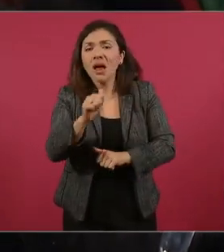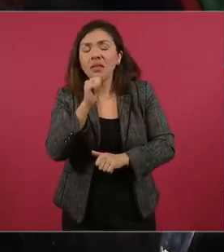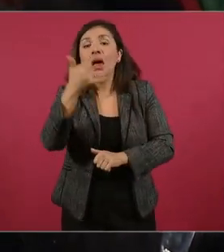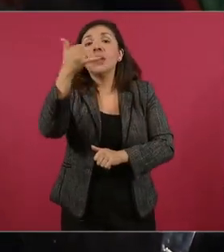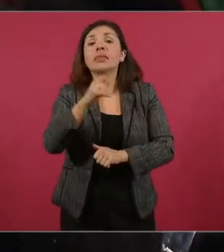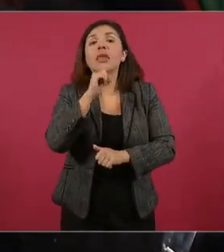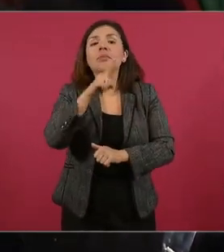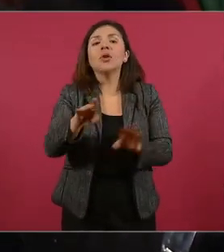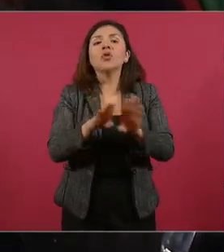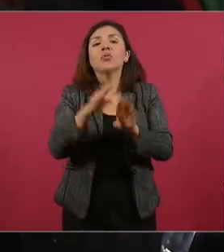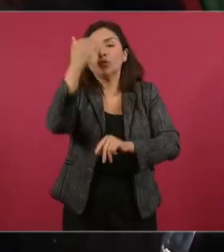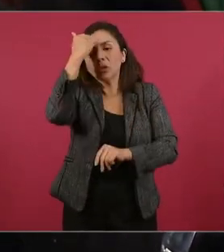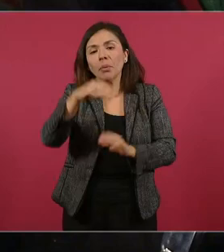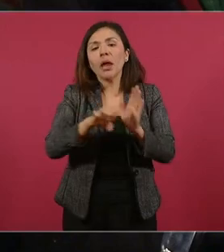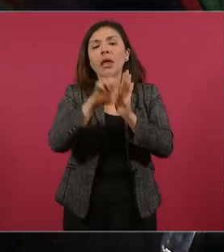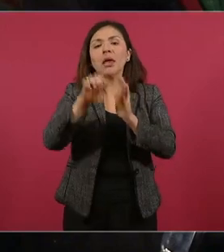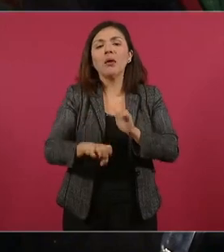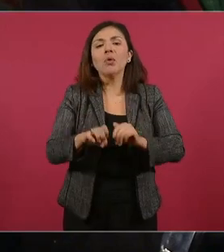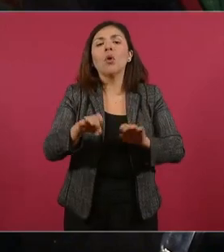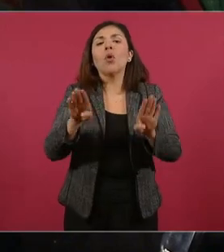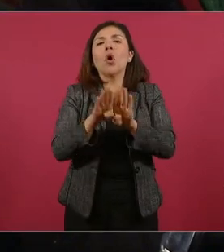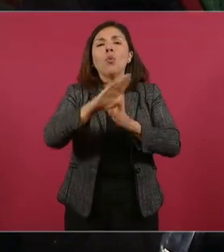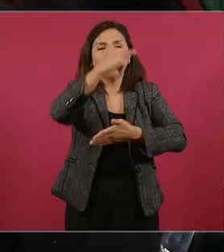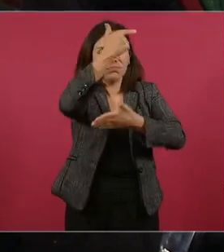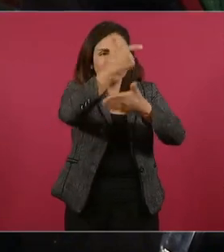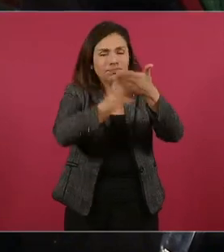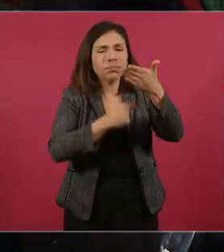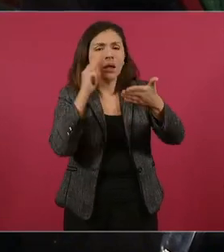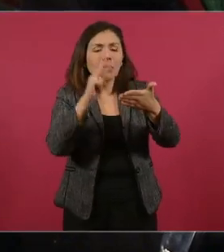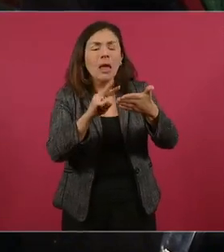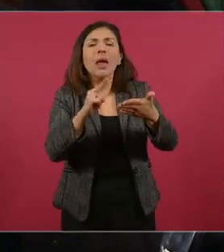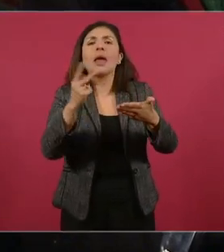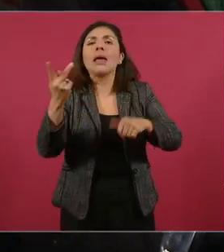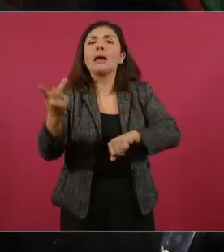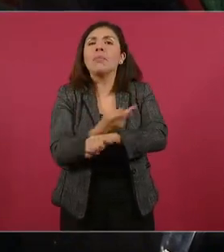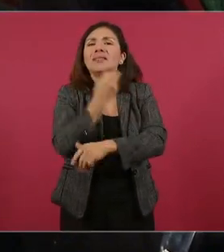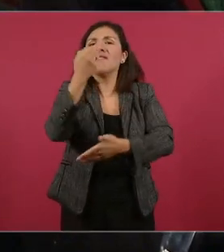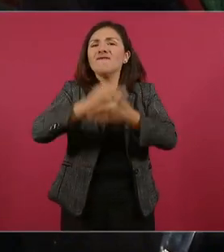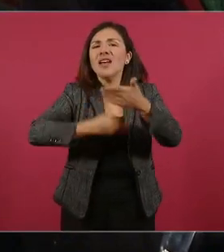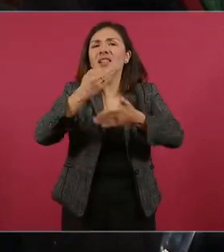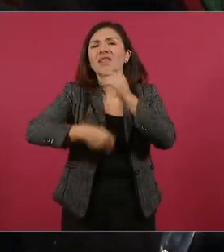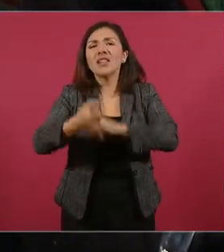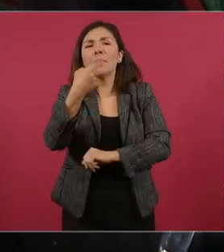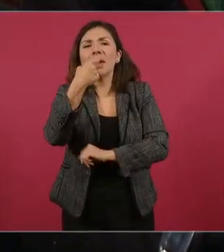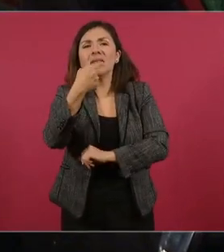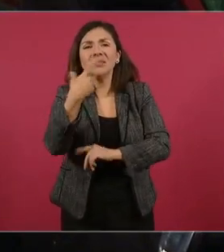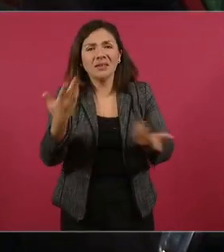tomar en cuenta, entonces, qué es lo que está pasando con el asunto del desabasto, porque también pues